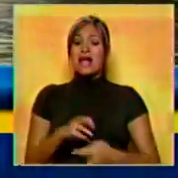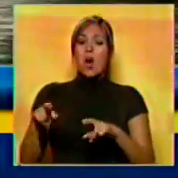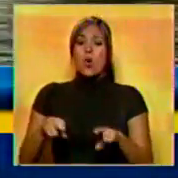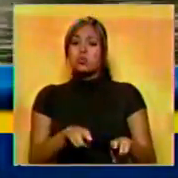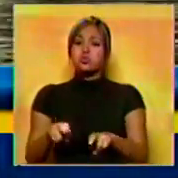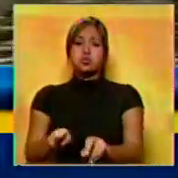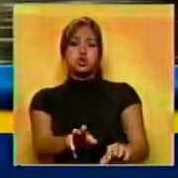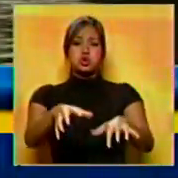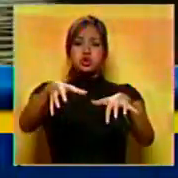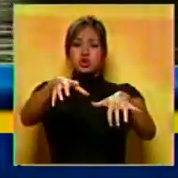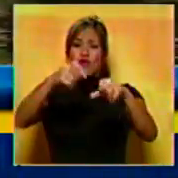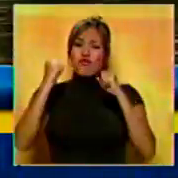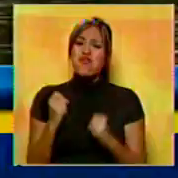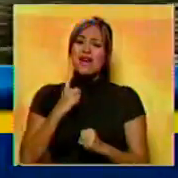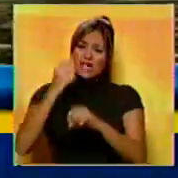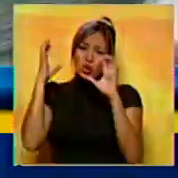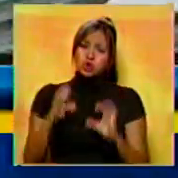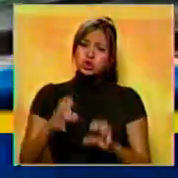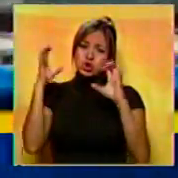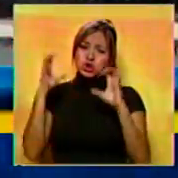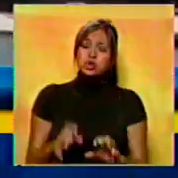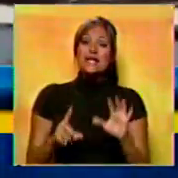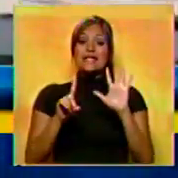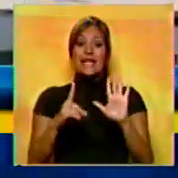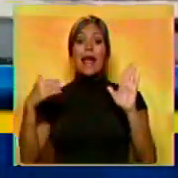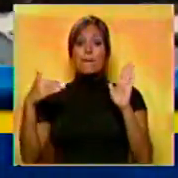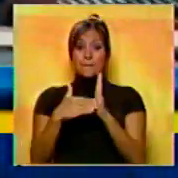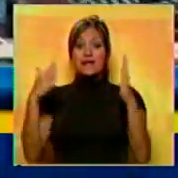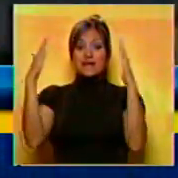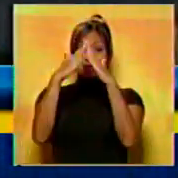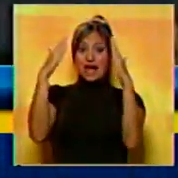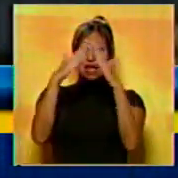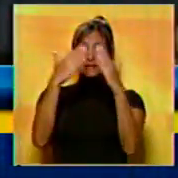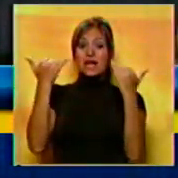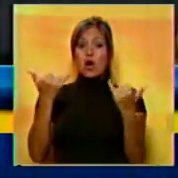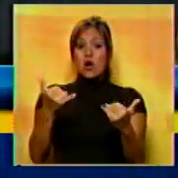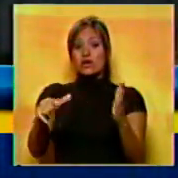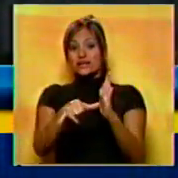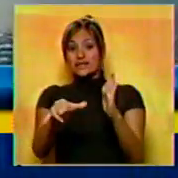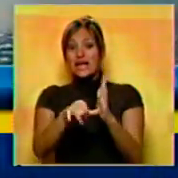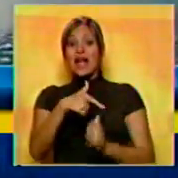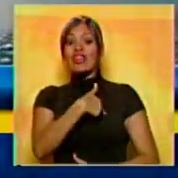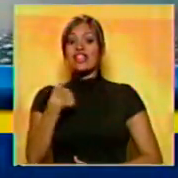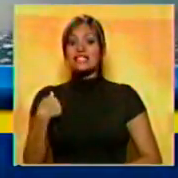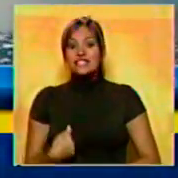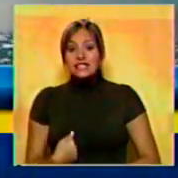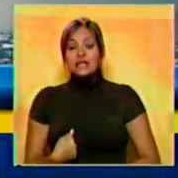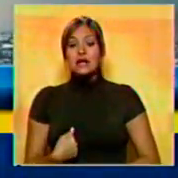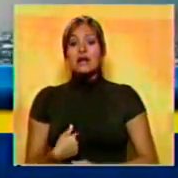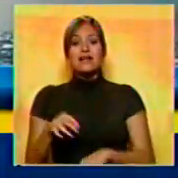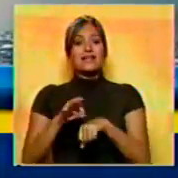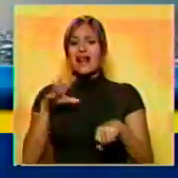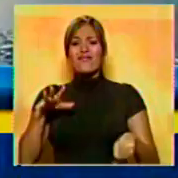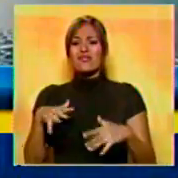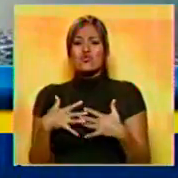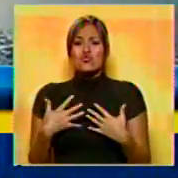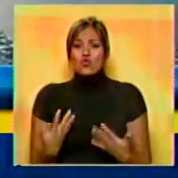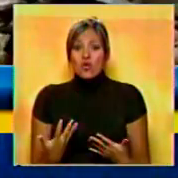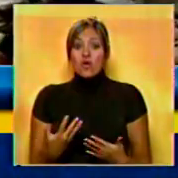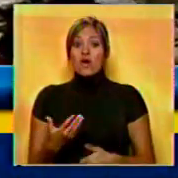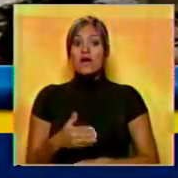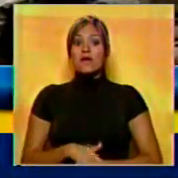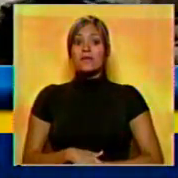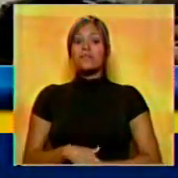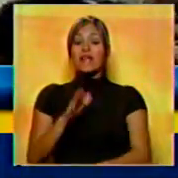las Fuertes lluvias de los últimos días anegó más de 6000 viviendas en regiones fronterizas con China la situación más grave se reportó en